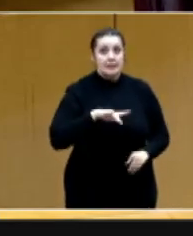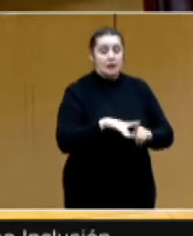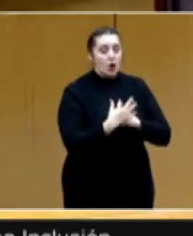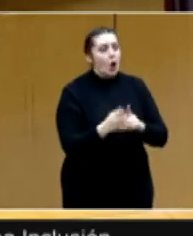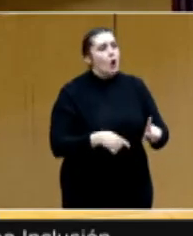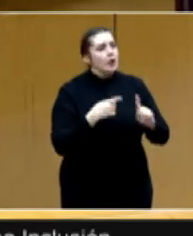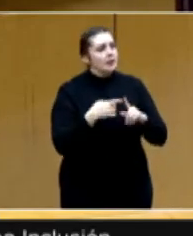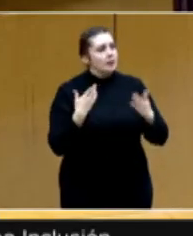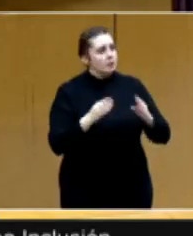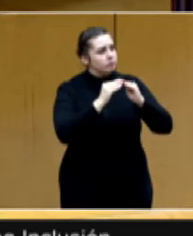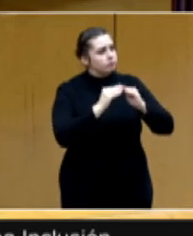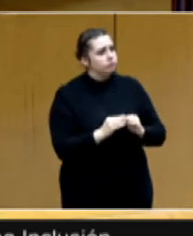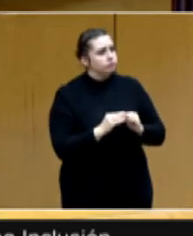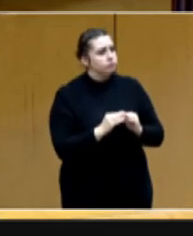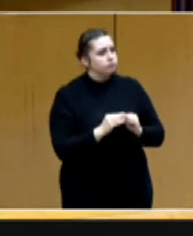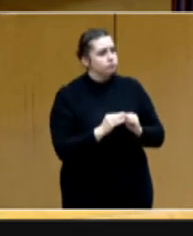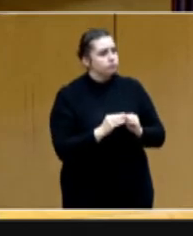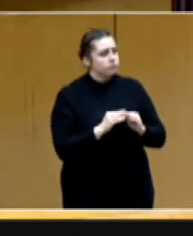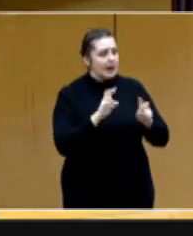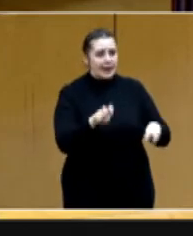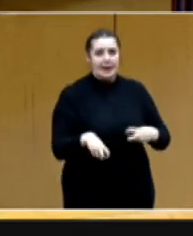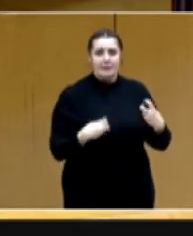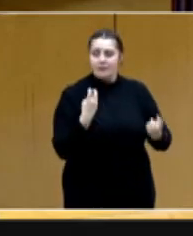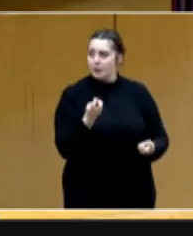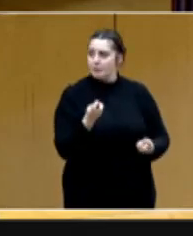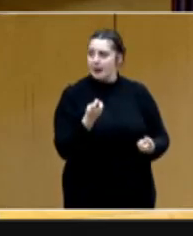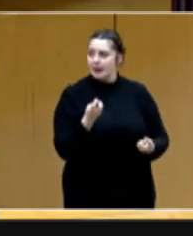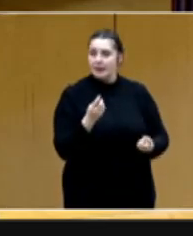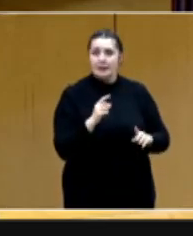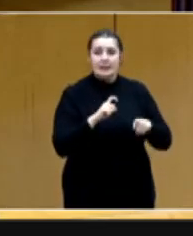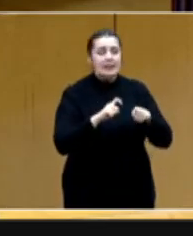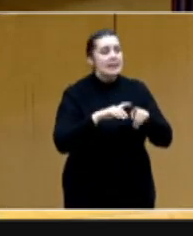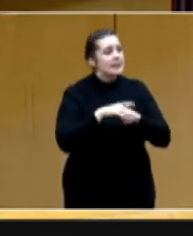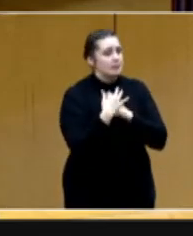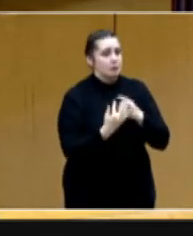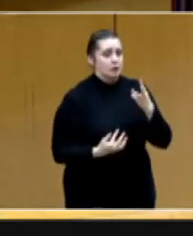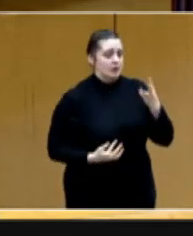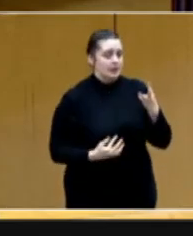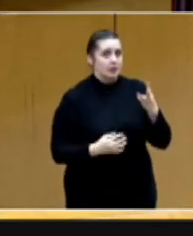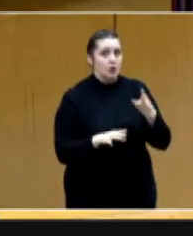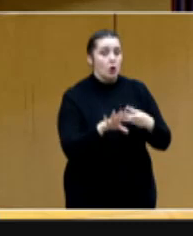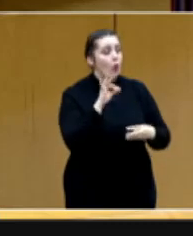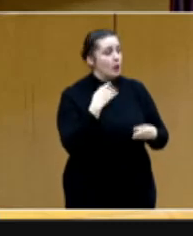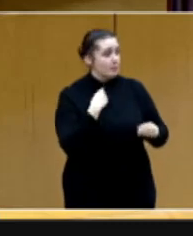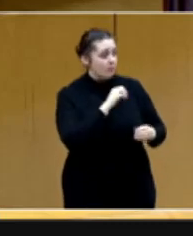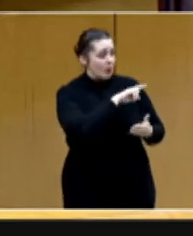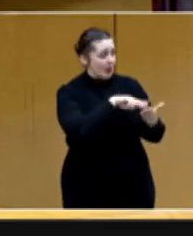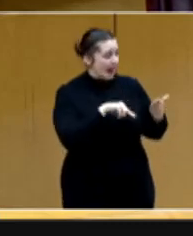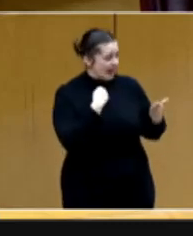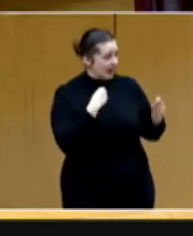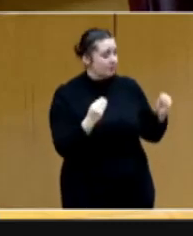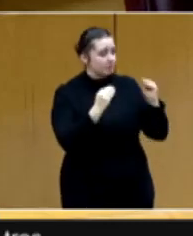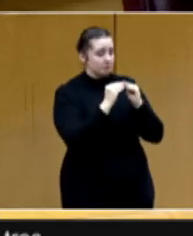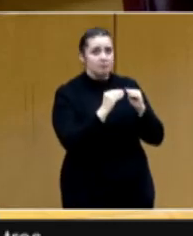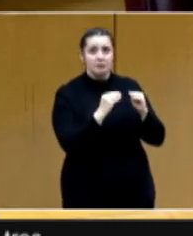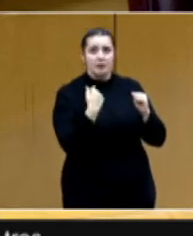esta esta reforma hasta tres circunstancias una de ellas coincido con Alicia o con Emilio en que no era disponible para